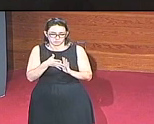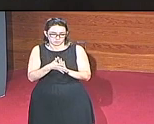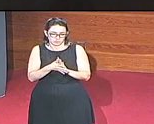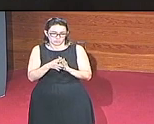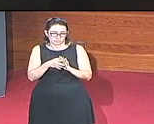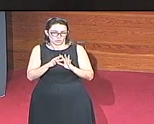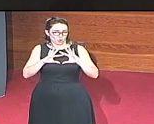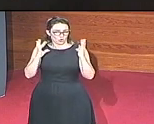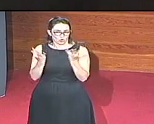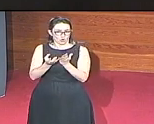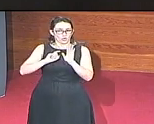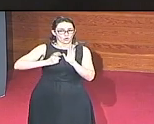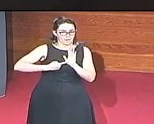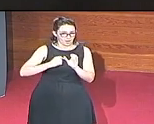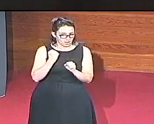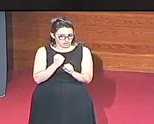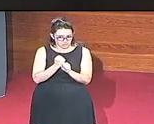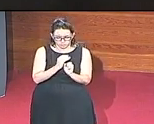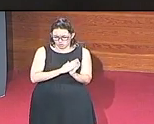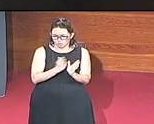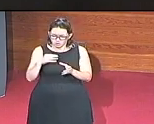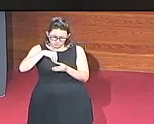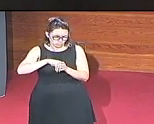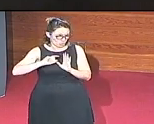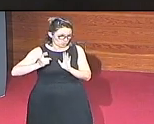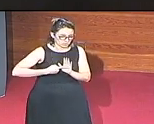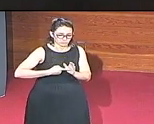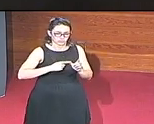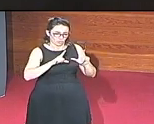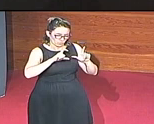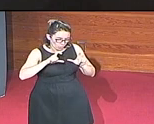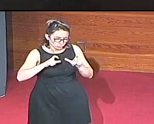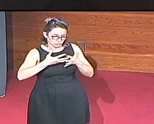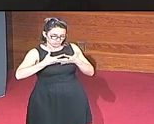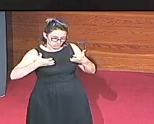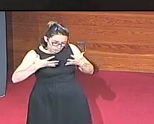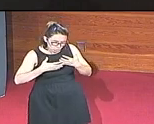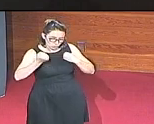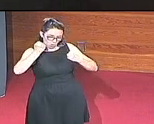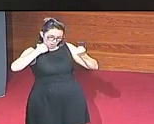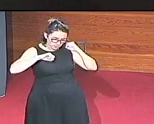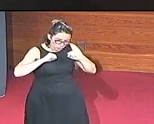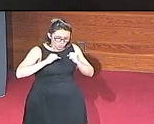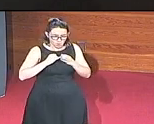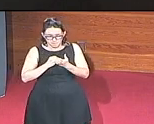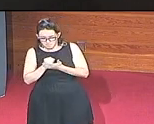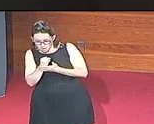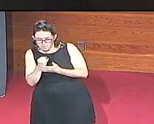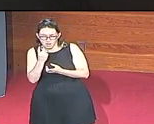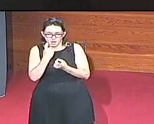donde incluyen todo incluyen las fotografías incluyen los textos incluyen animaciones mapas infografías